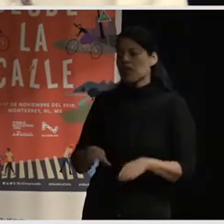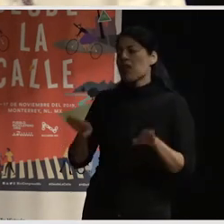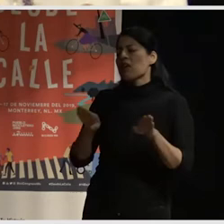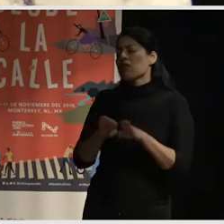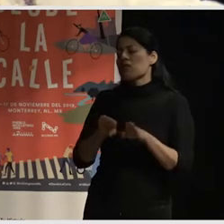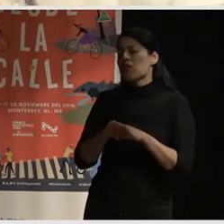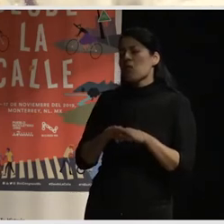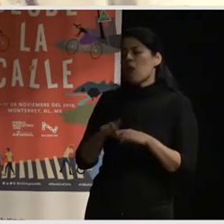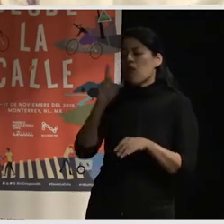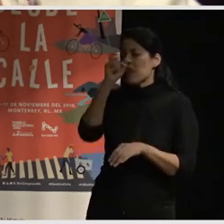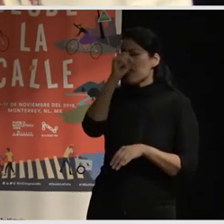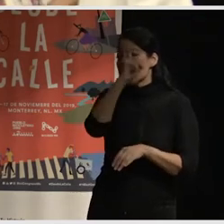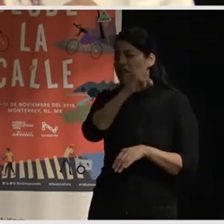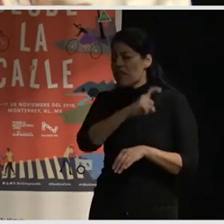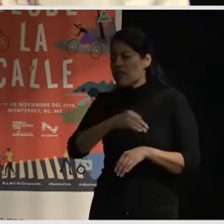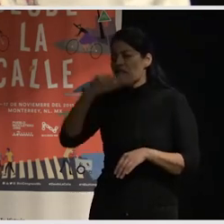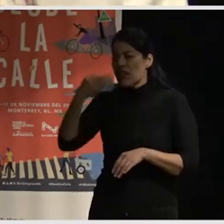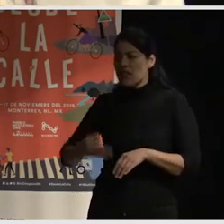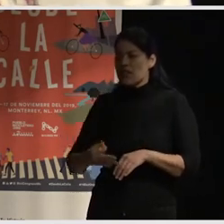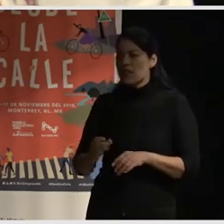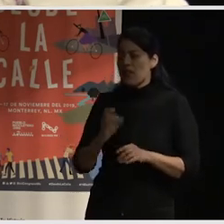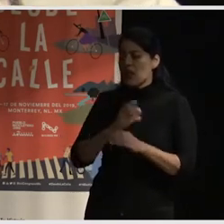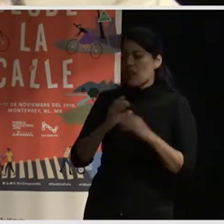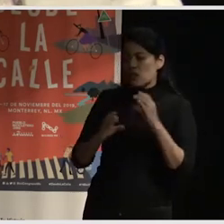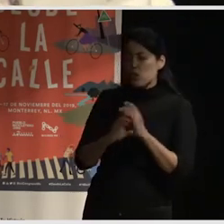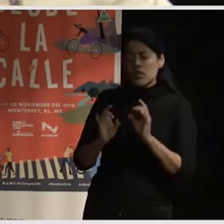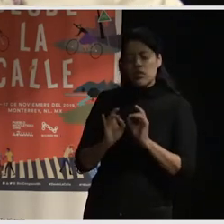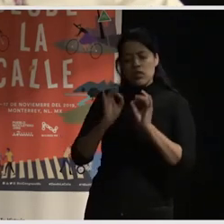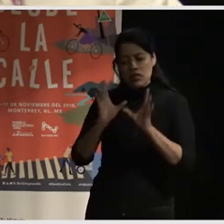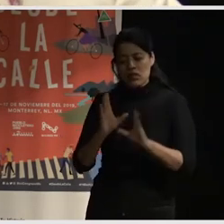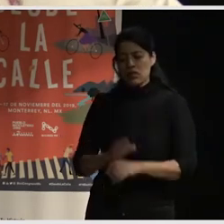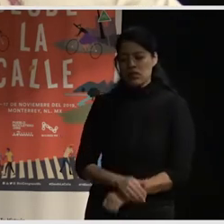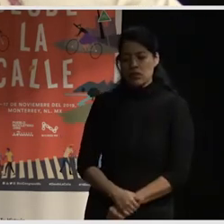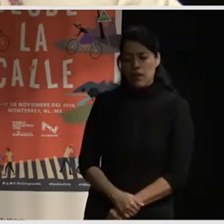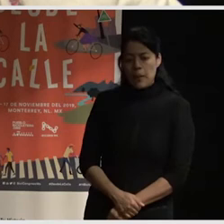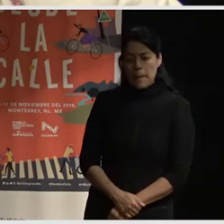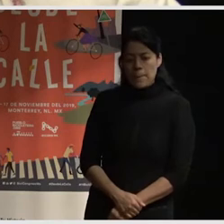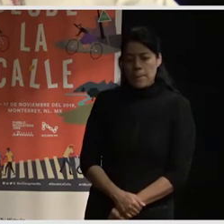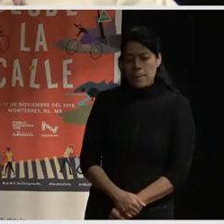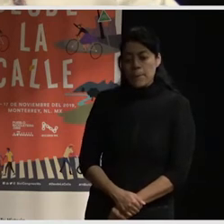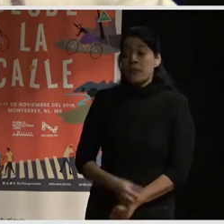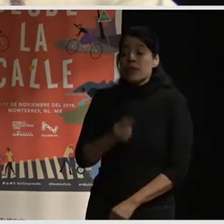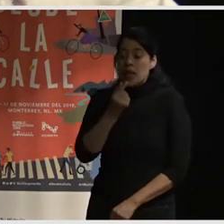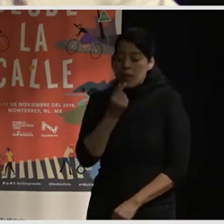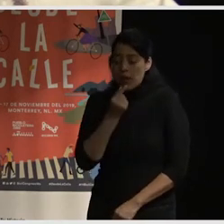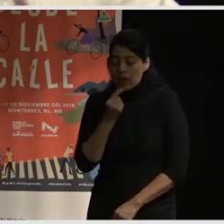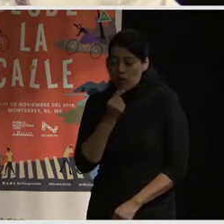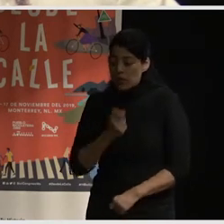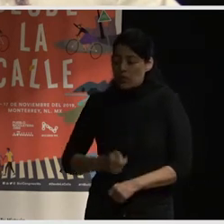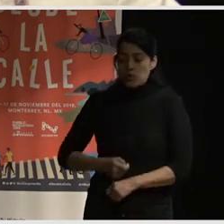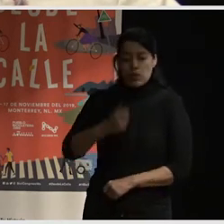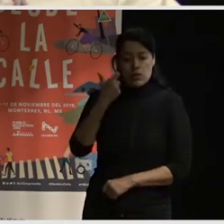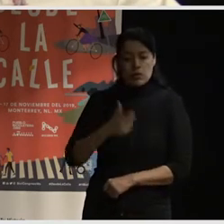complicado aceptar las consecuencias y bueno también usado para los niños principalmente